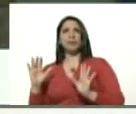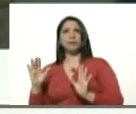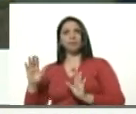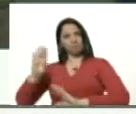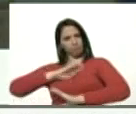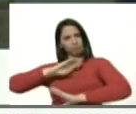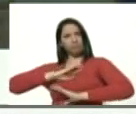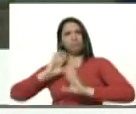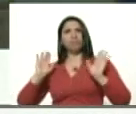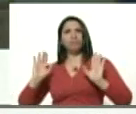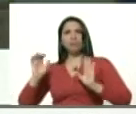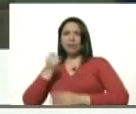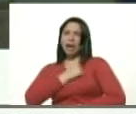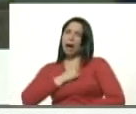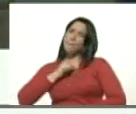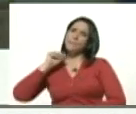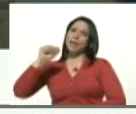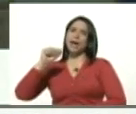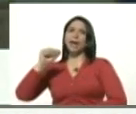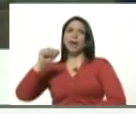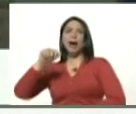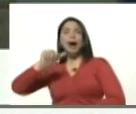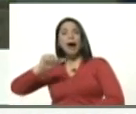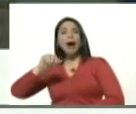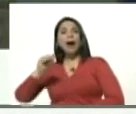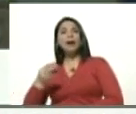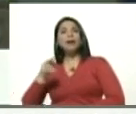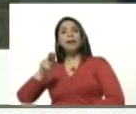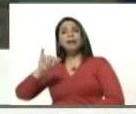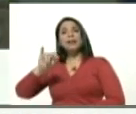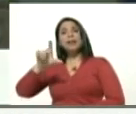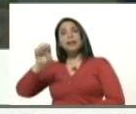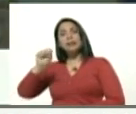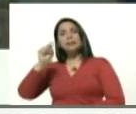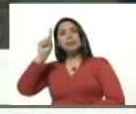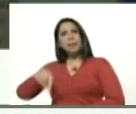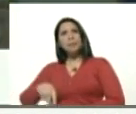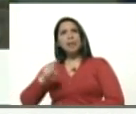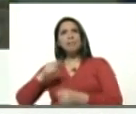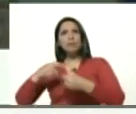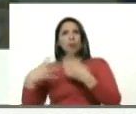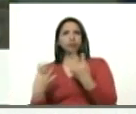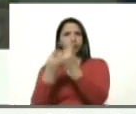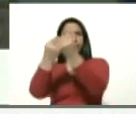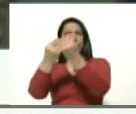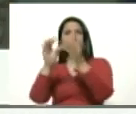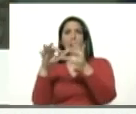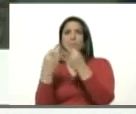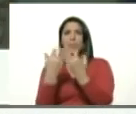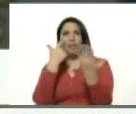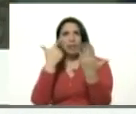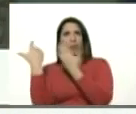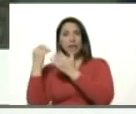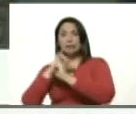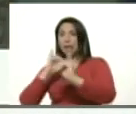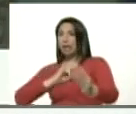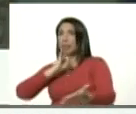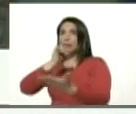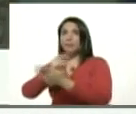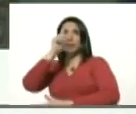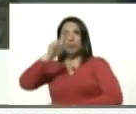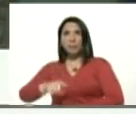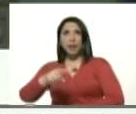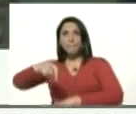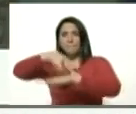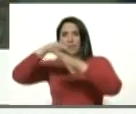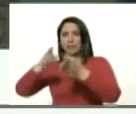propiedad, camarada Aquiles. Nos acompaña parte de la familia de Aquiles Nazoa, ya usted los ha identificado, y también los